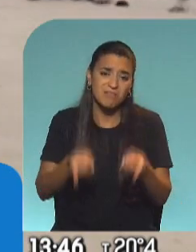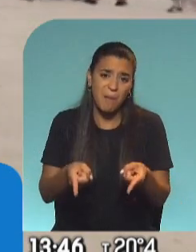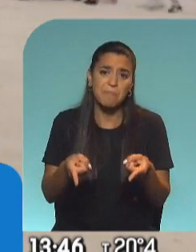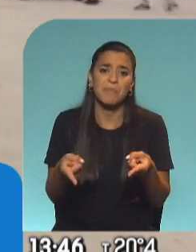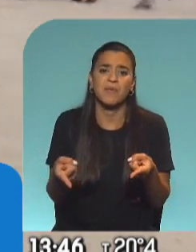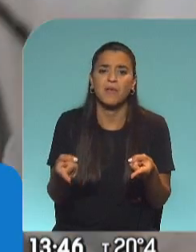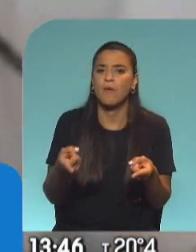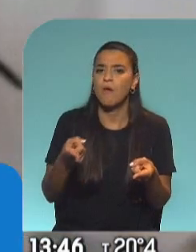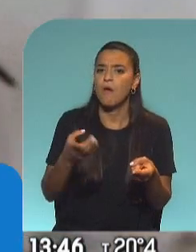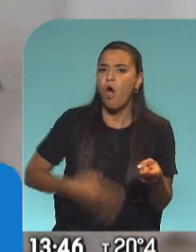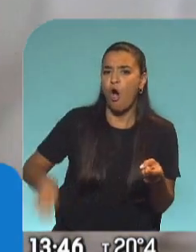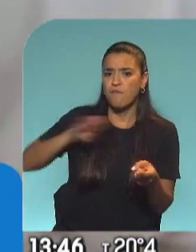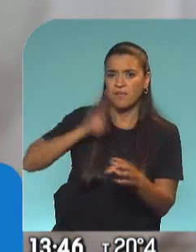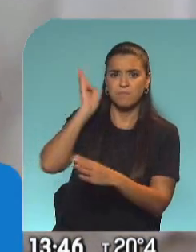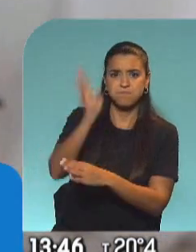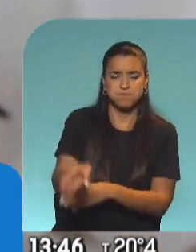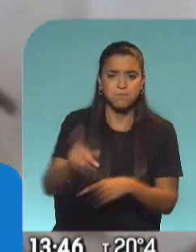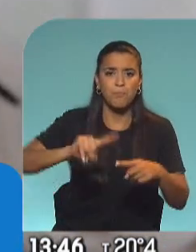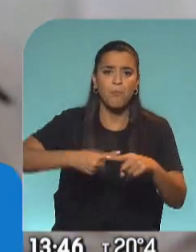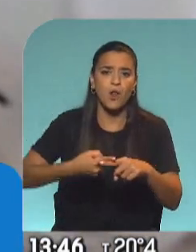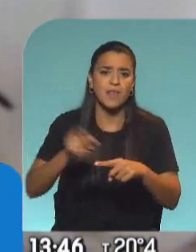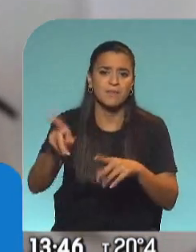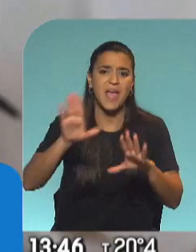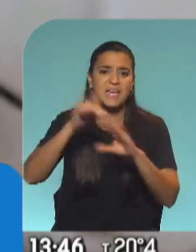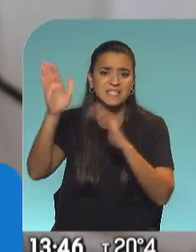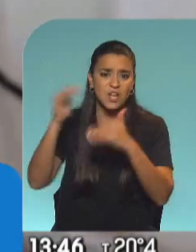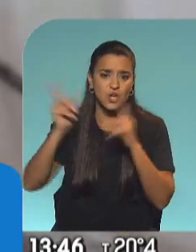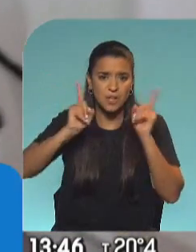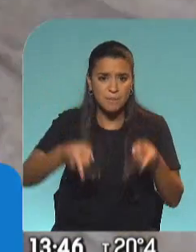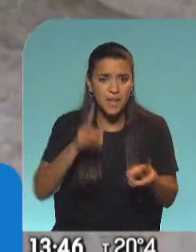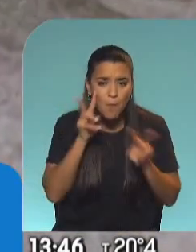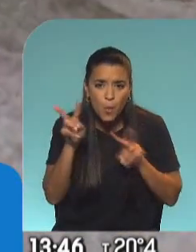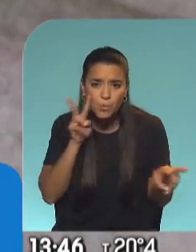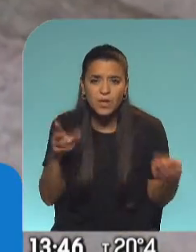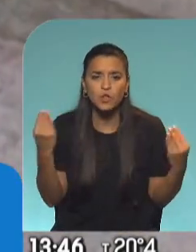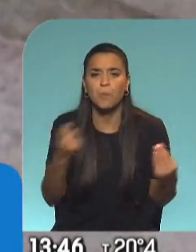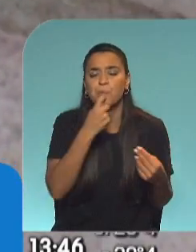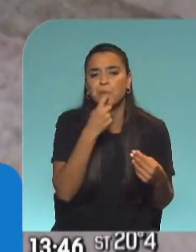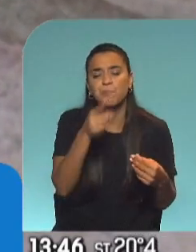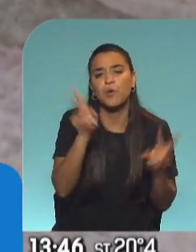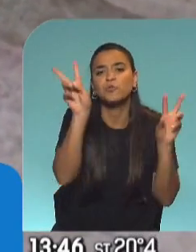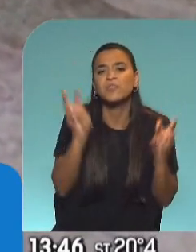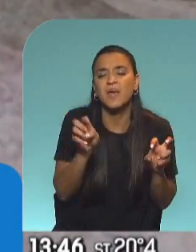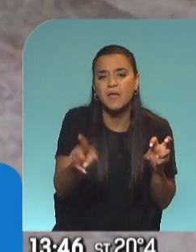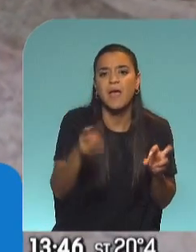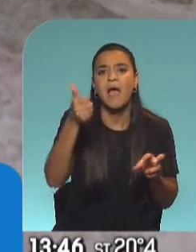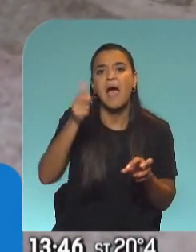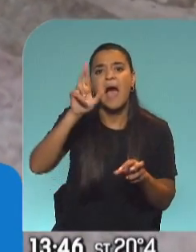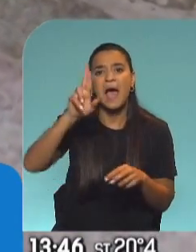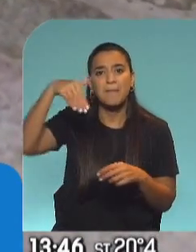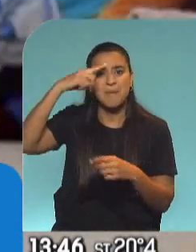muy ofensiva, podríamos decir, en materia de política exterior. Lo estamos viendo también con el caso, por ejemplo, de